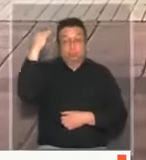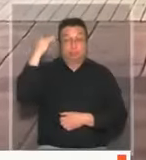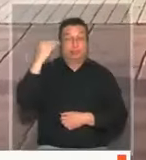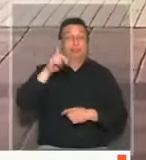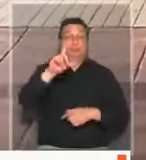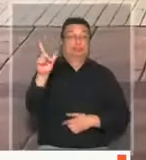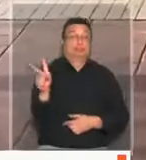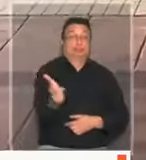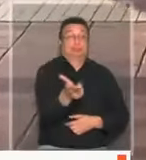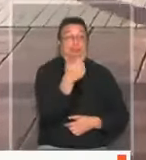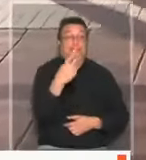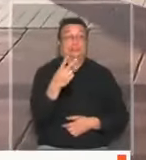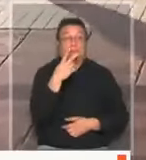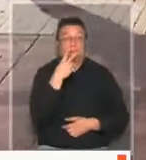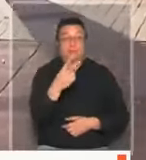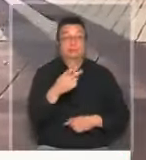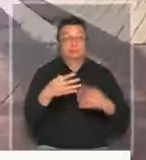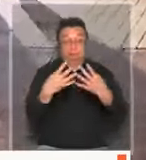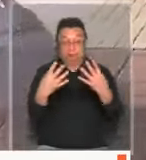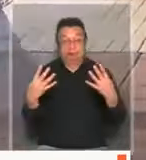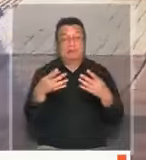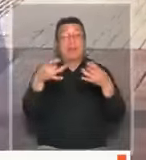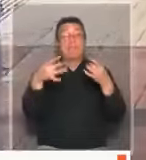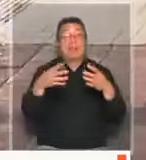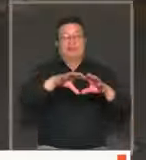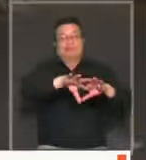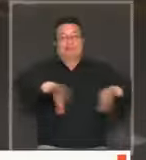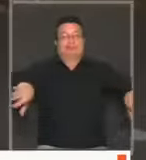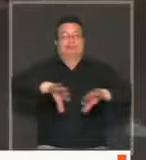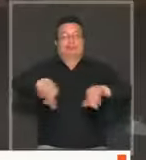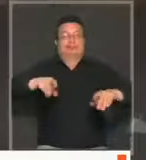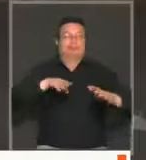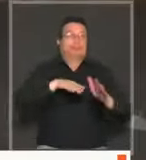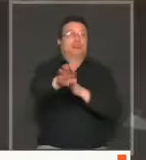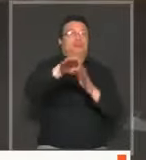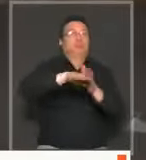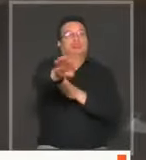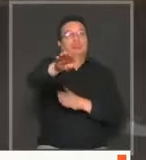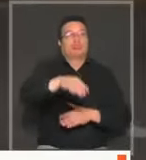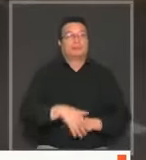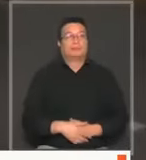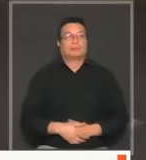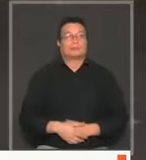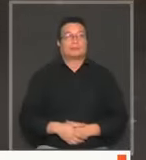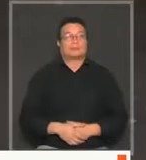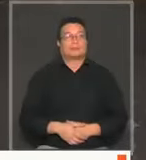al encontrarse con ellos, corrieron las vallas de plástico y los escombros.